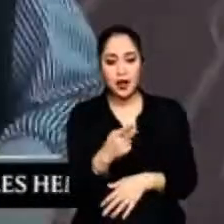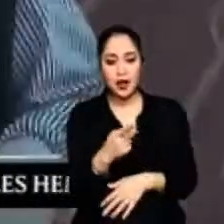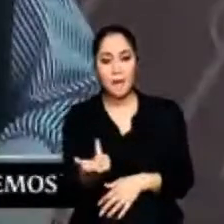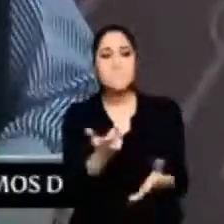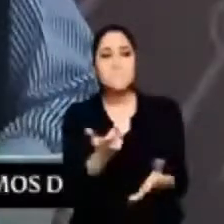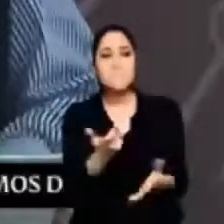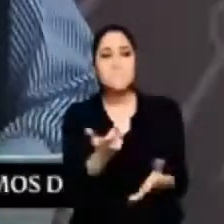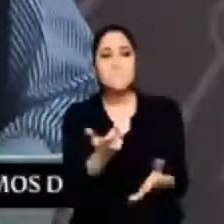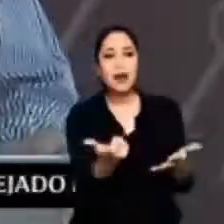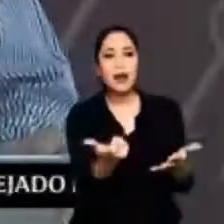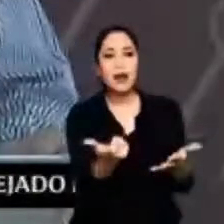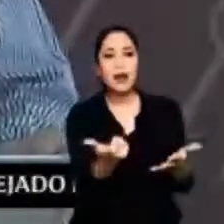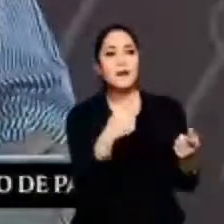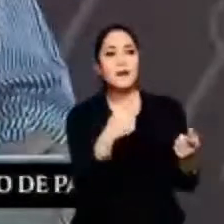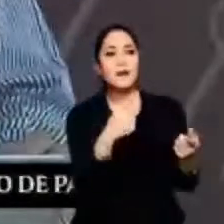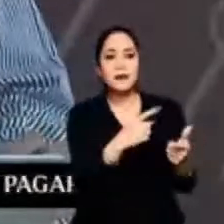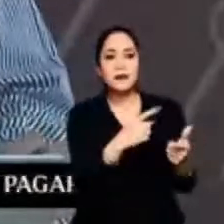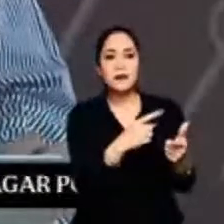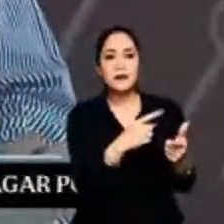segunda, etcétera?